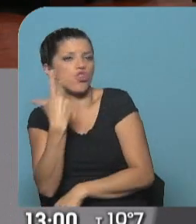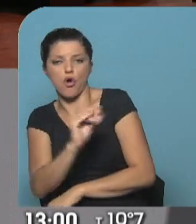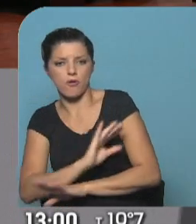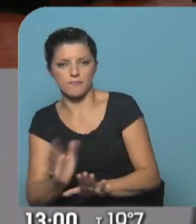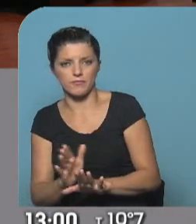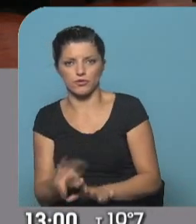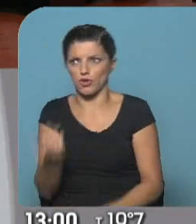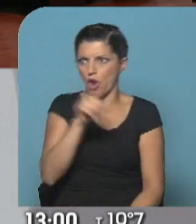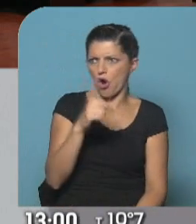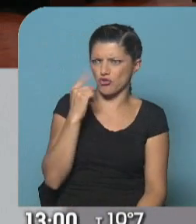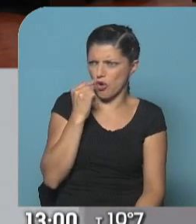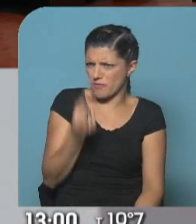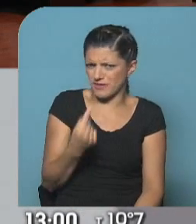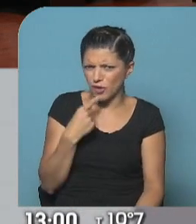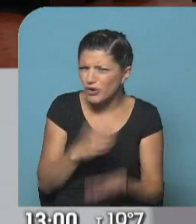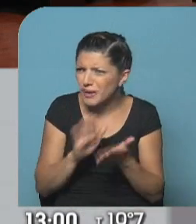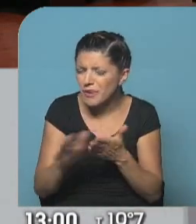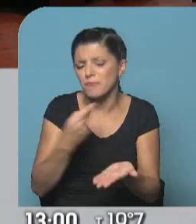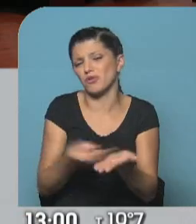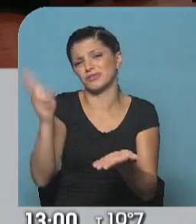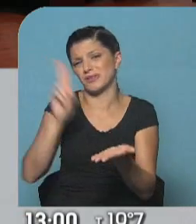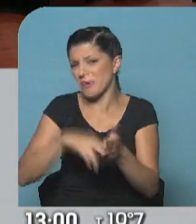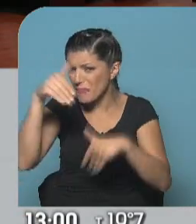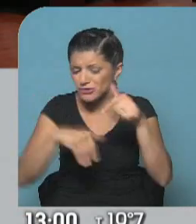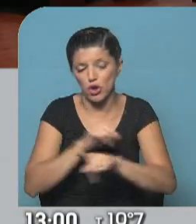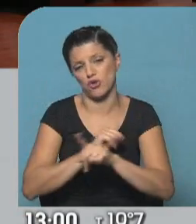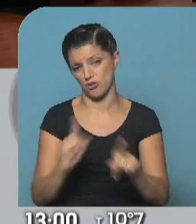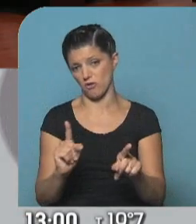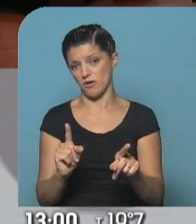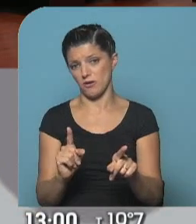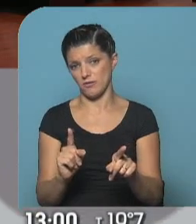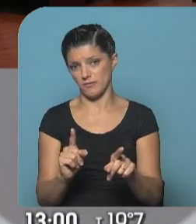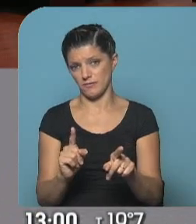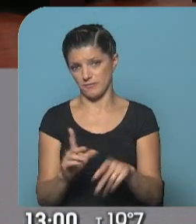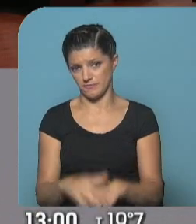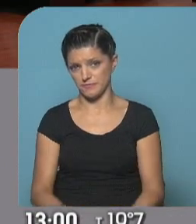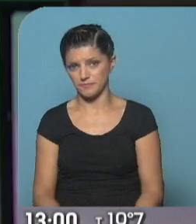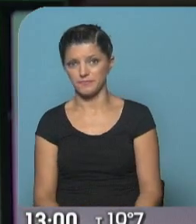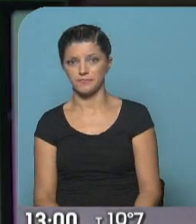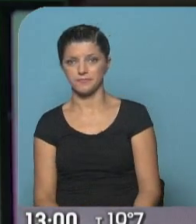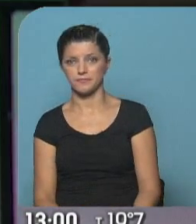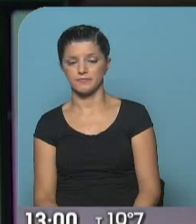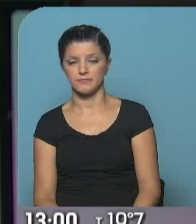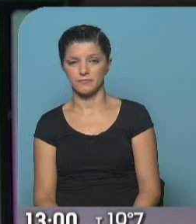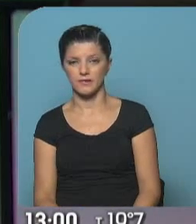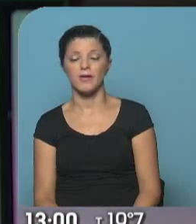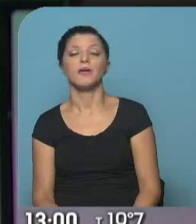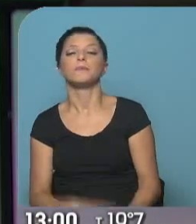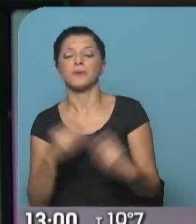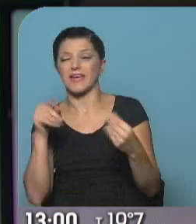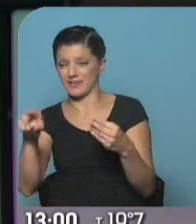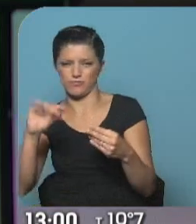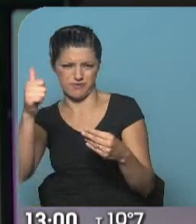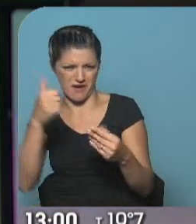idea de llamar a nuevas elecciones, porque los únicos que van a encender velitas ahí va a ser la AfD. Claro, claro. En primer lugar, porque los resultados no van a variar mucho, lo